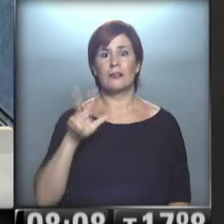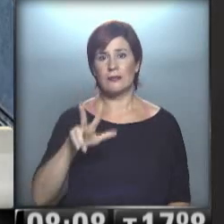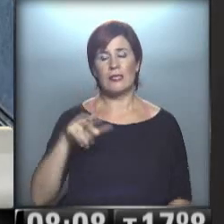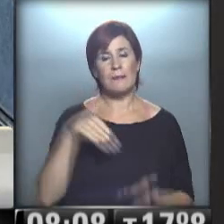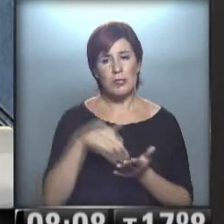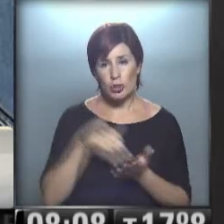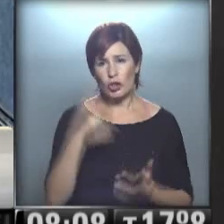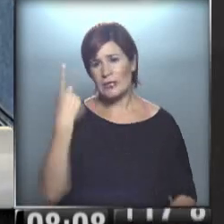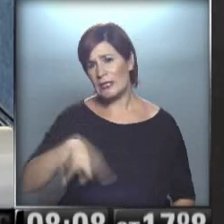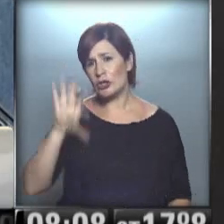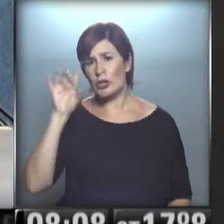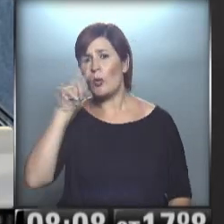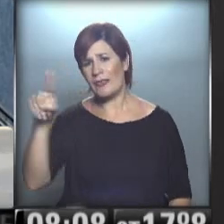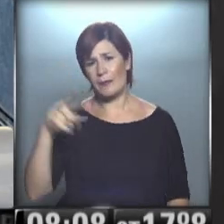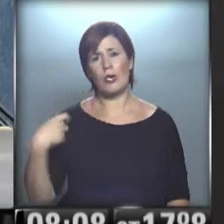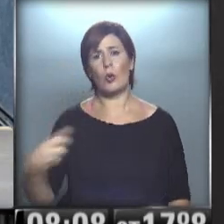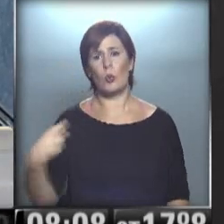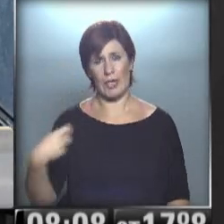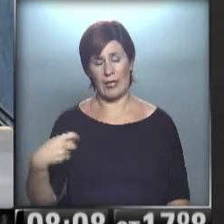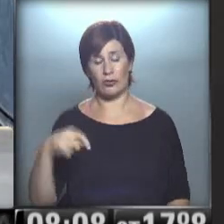3.158.164 jubilados. Hoy tiene